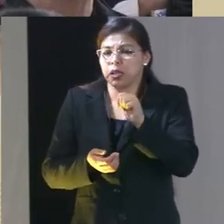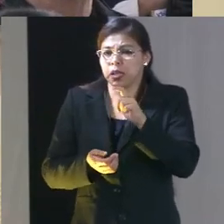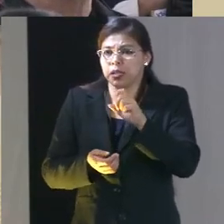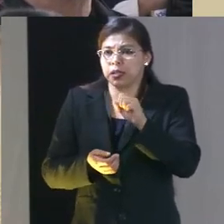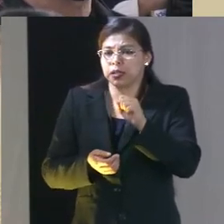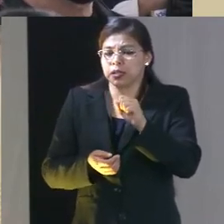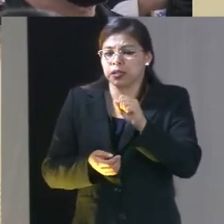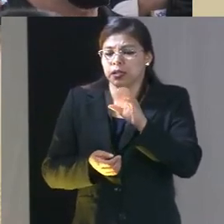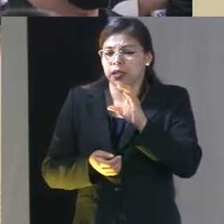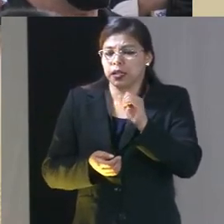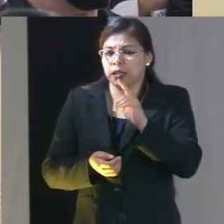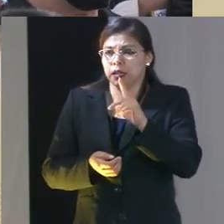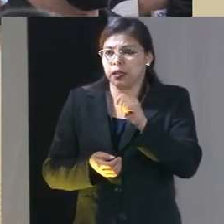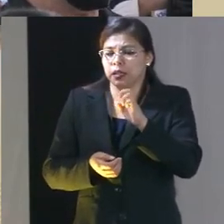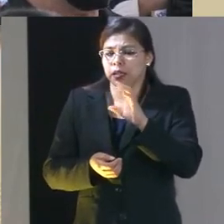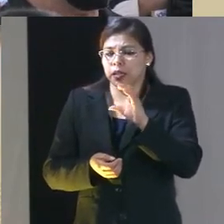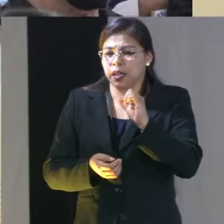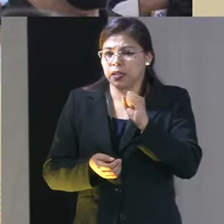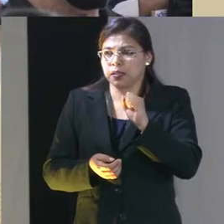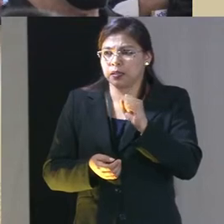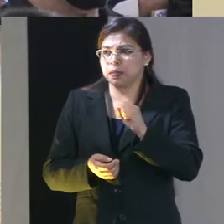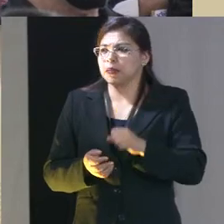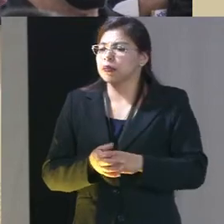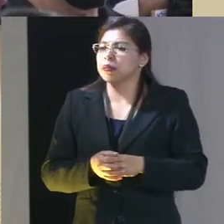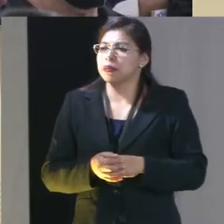tlaxcaltecas, con la ayuda